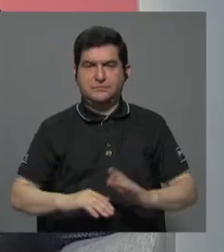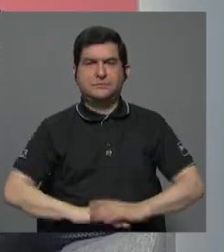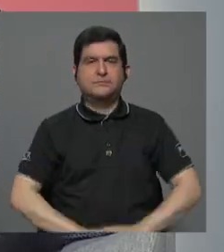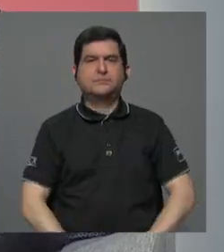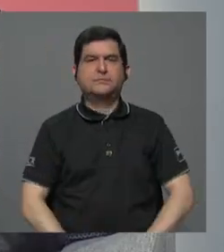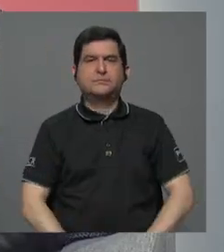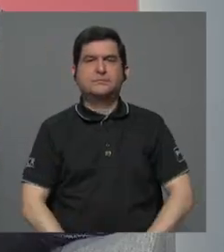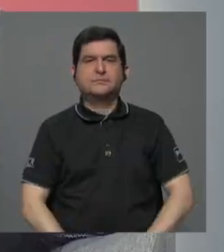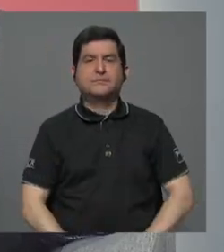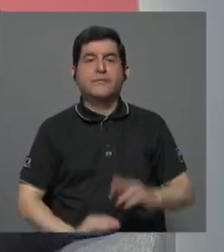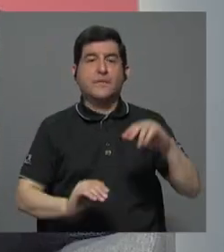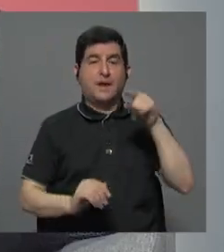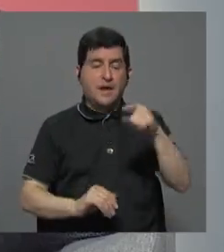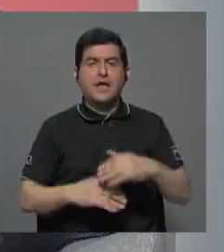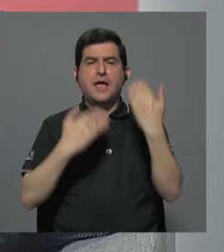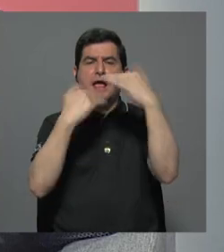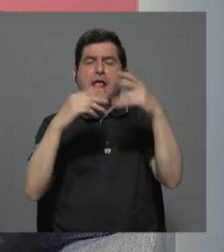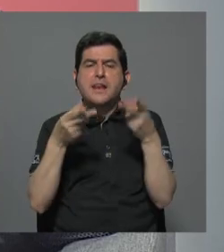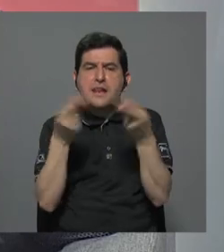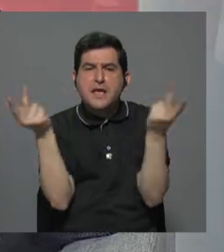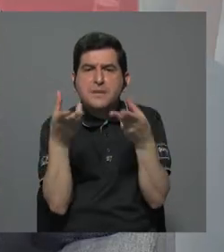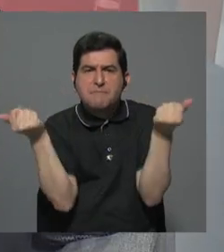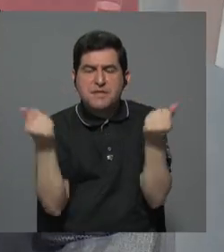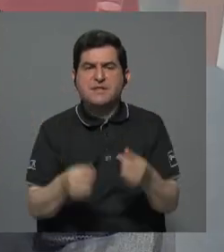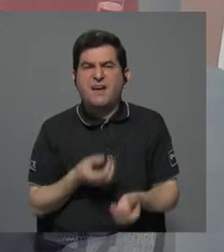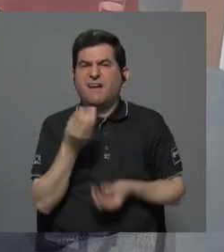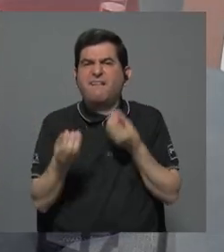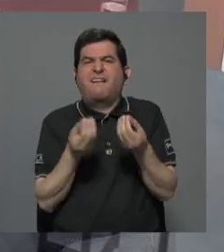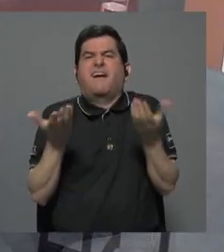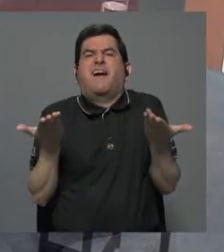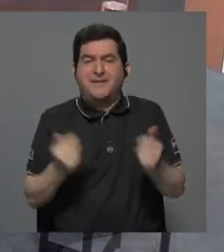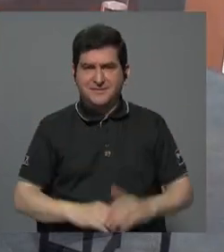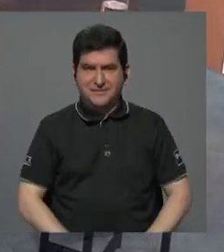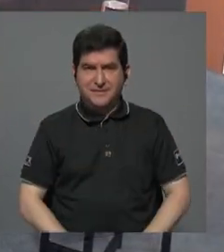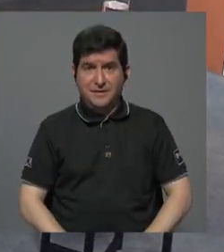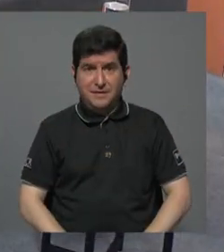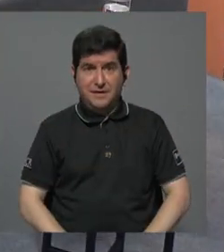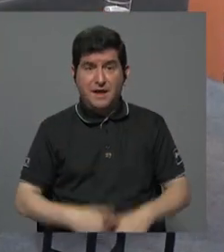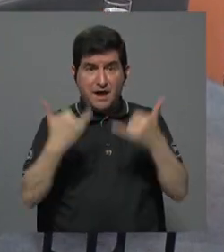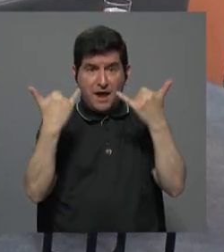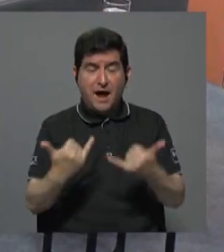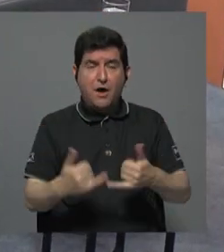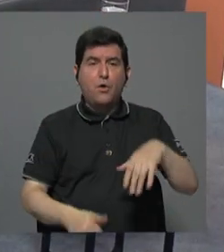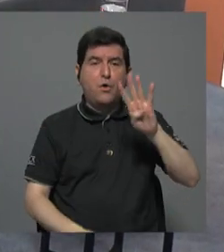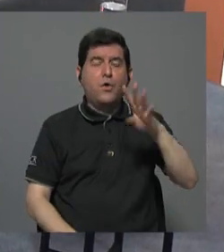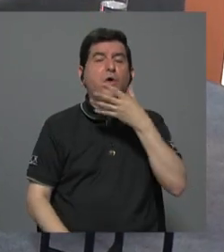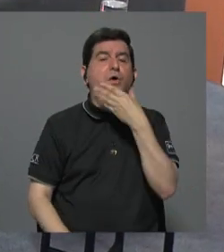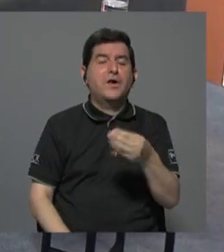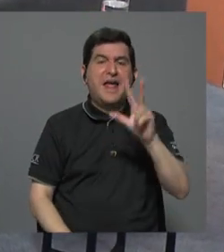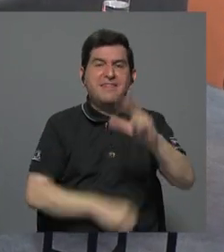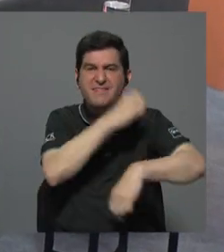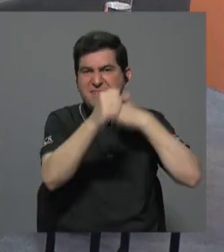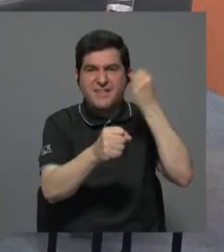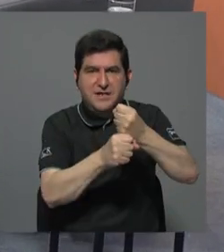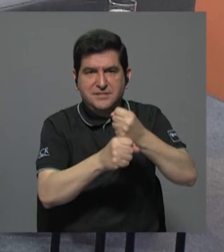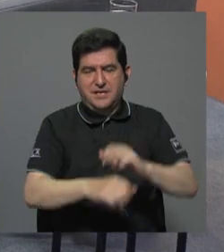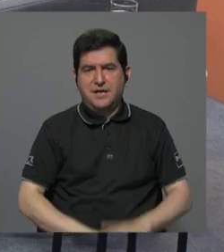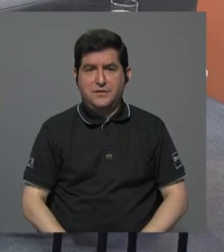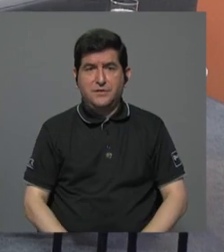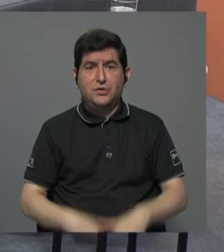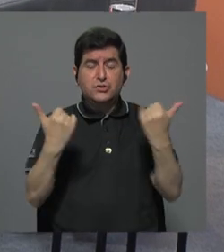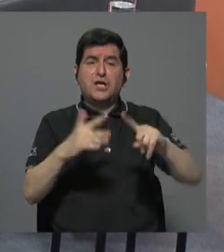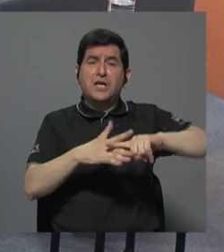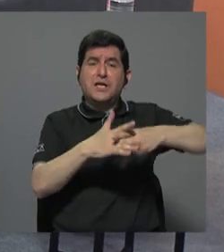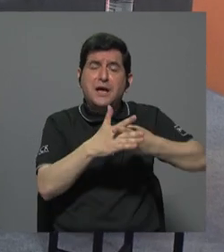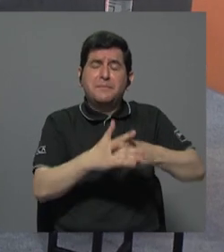la regla fiscal viene vamos a cumplir ahora el 4 de diciembre tres años y ya se